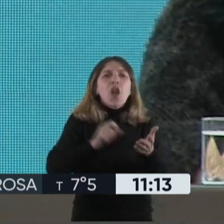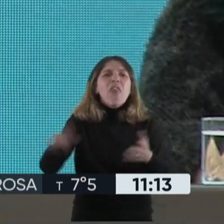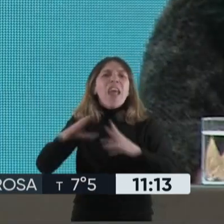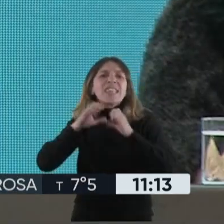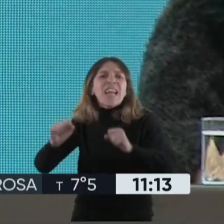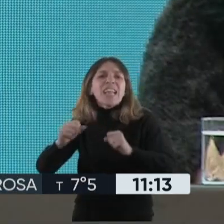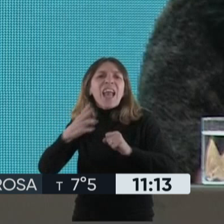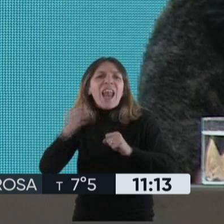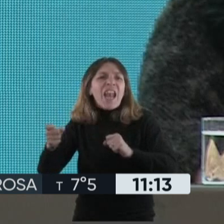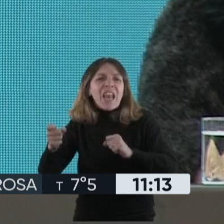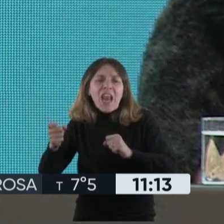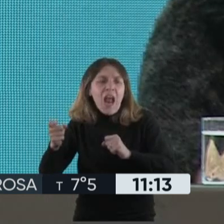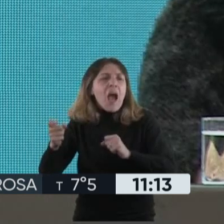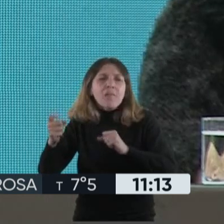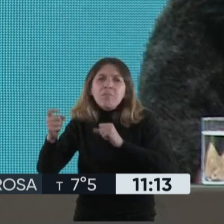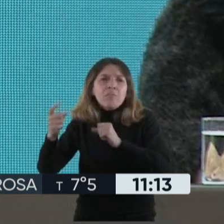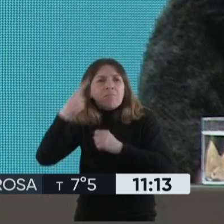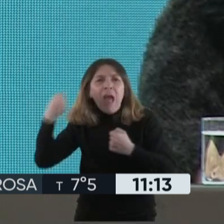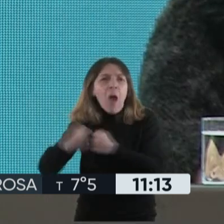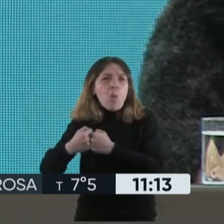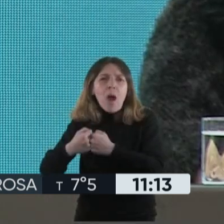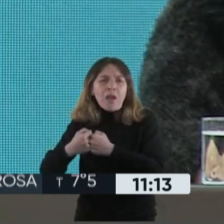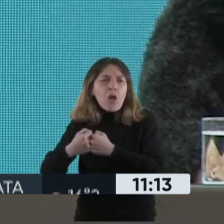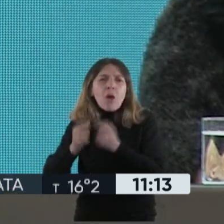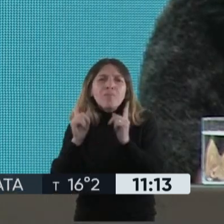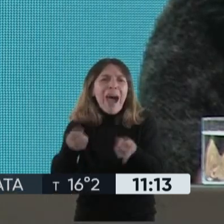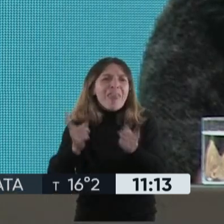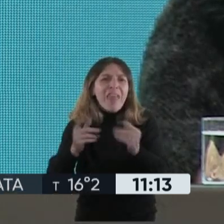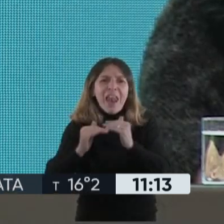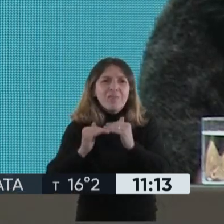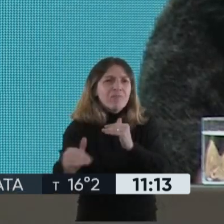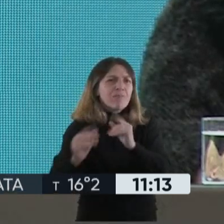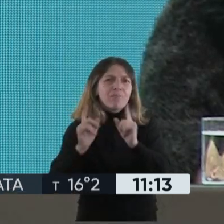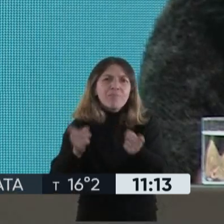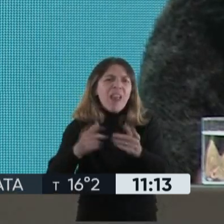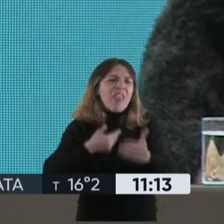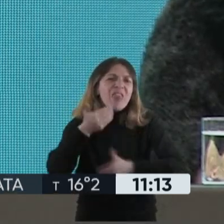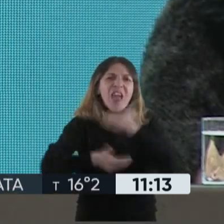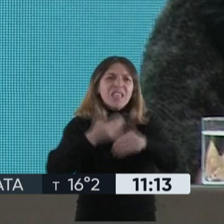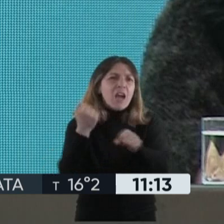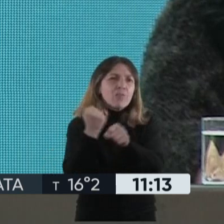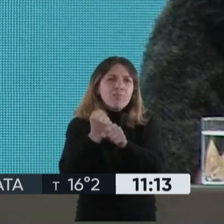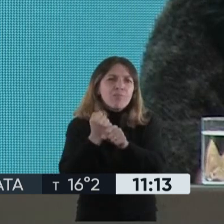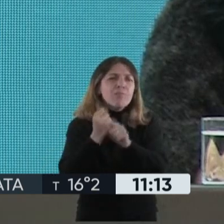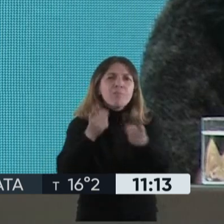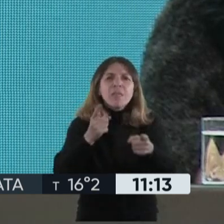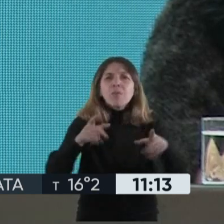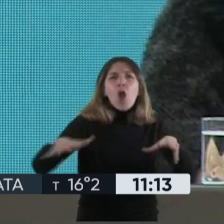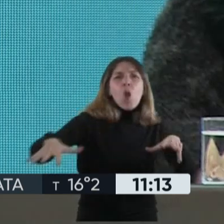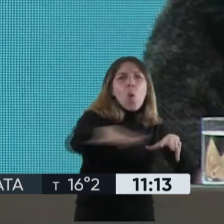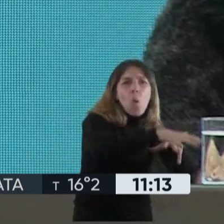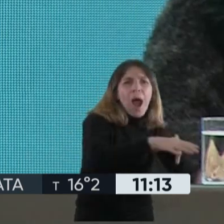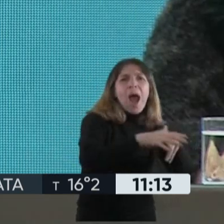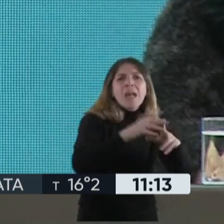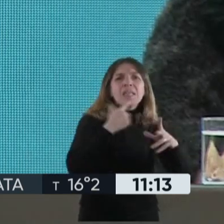Secretaría de Energía. Están tratando de mantener y desarrollar absolutamente todas las cuencas, de proteger